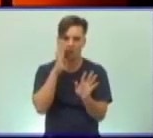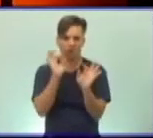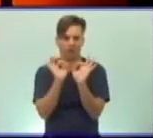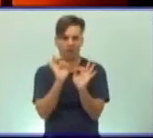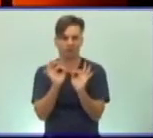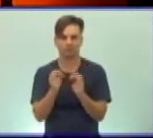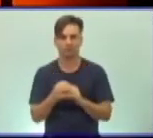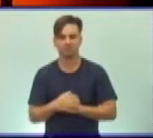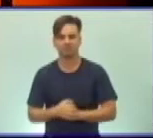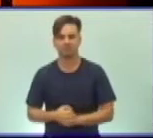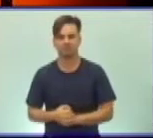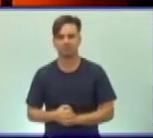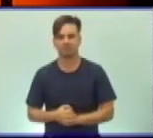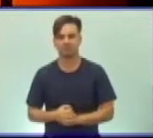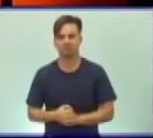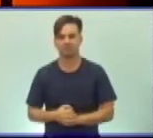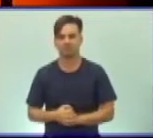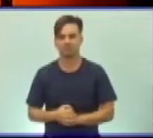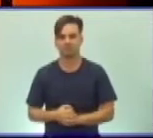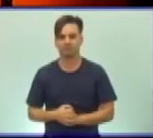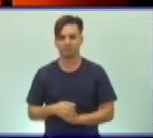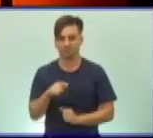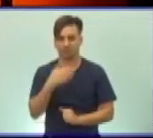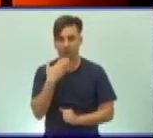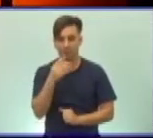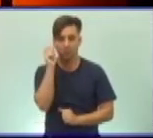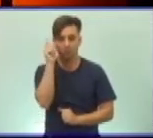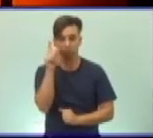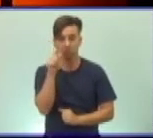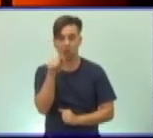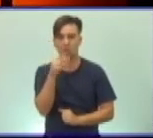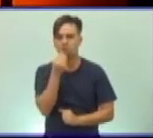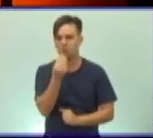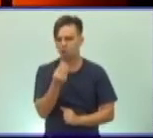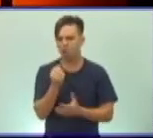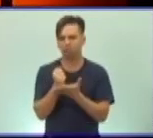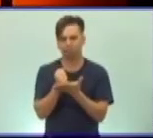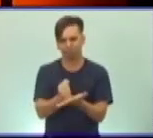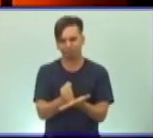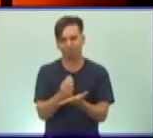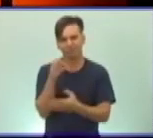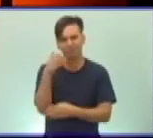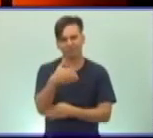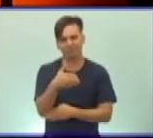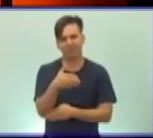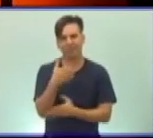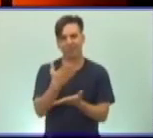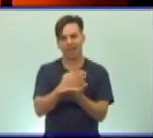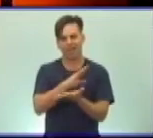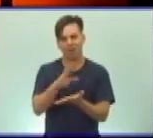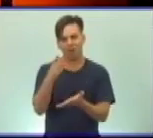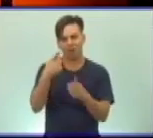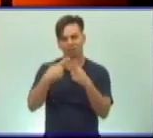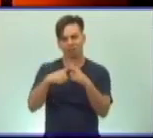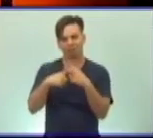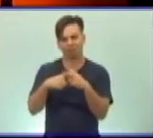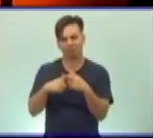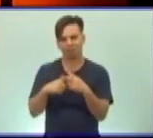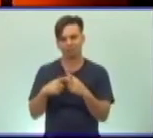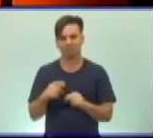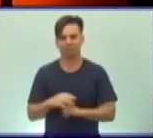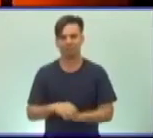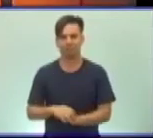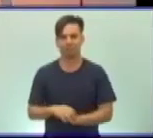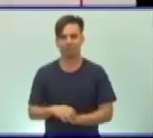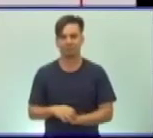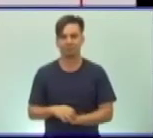también ayudaran en esto y arreglaran los libros de texto al final para que los compañeros de ustedes, los